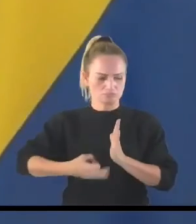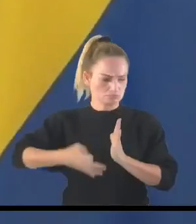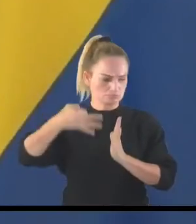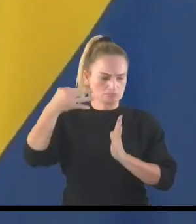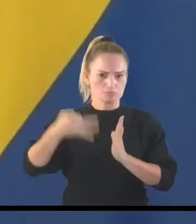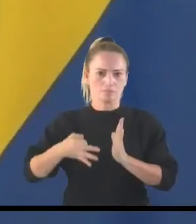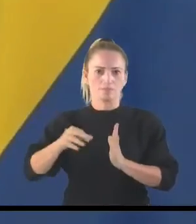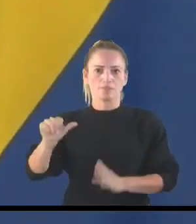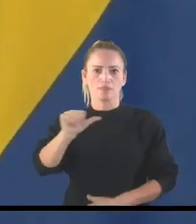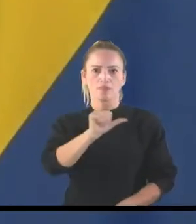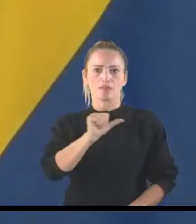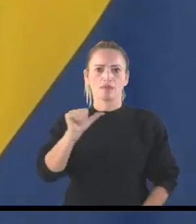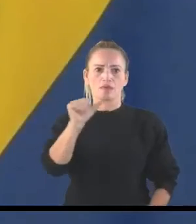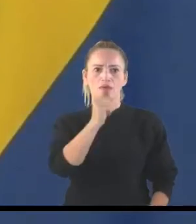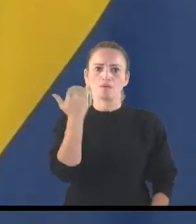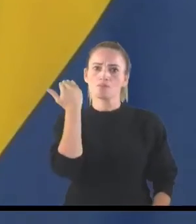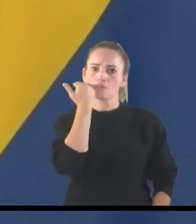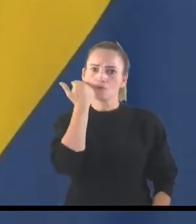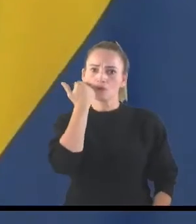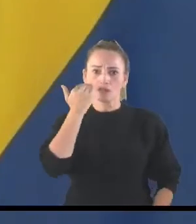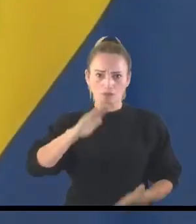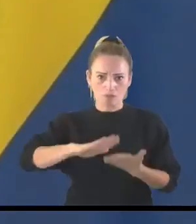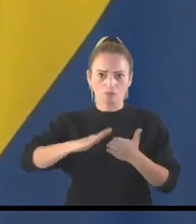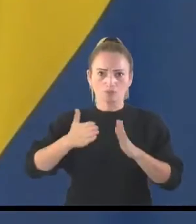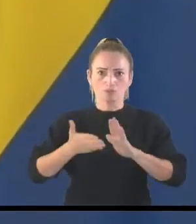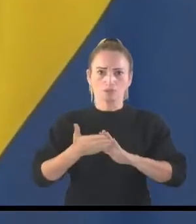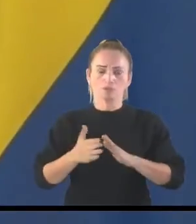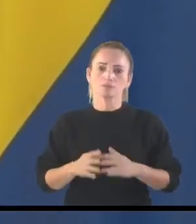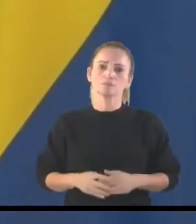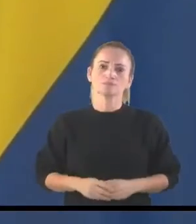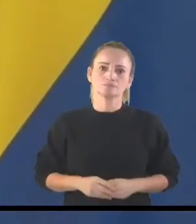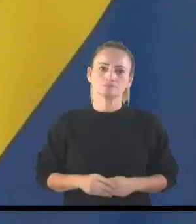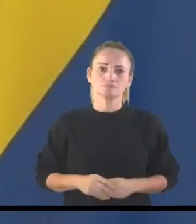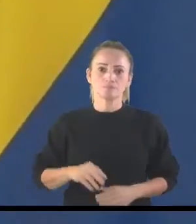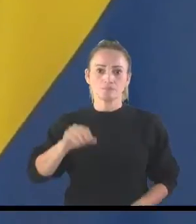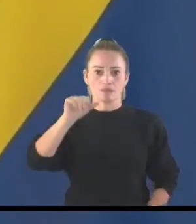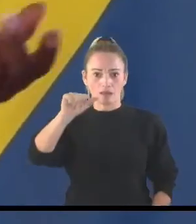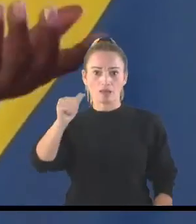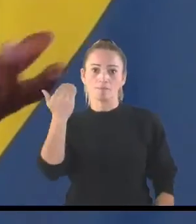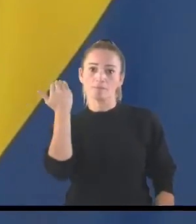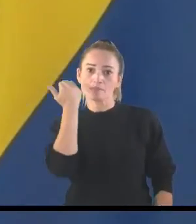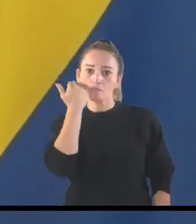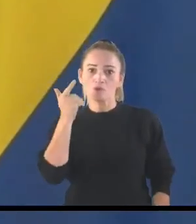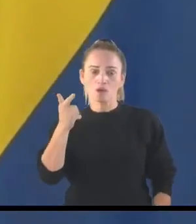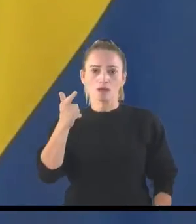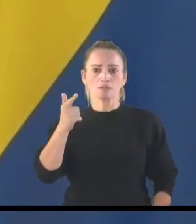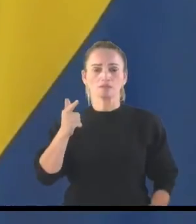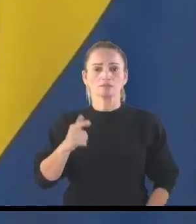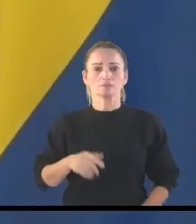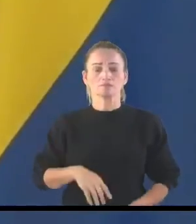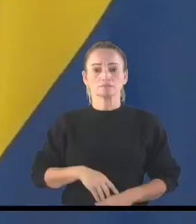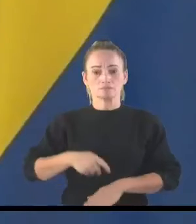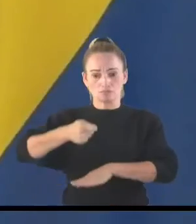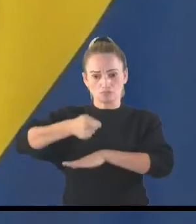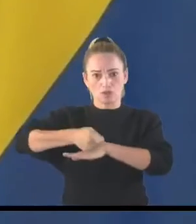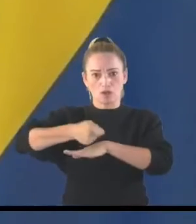las mujeres y de las comunidades. Una mujer que fue magistrada